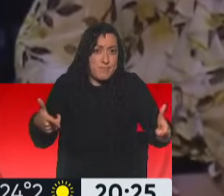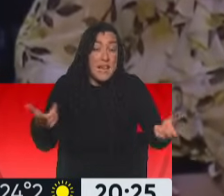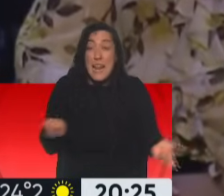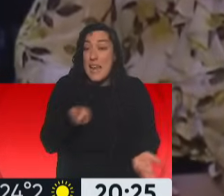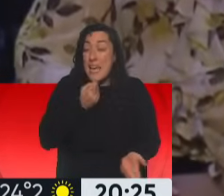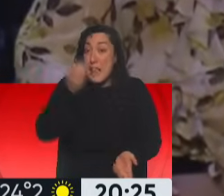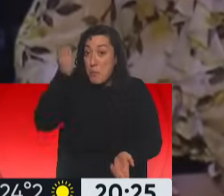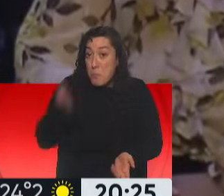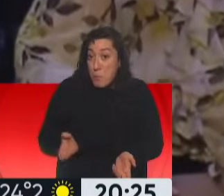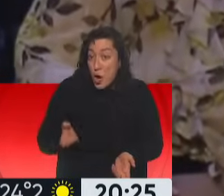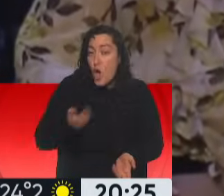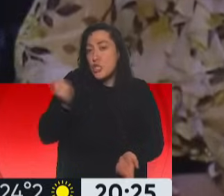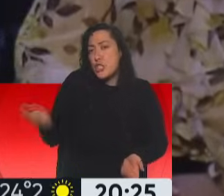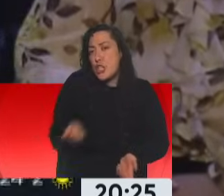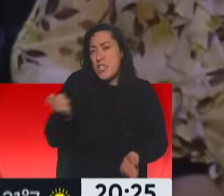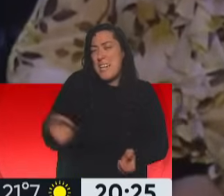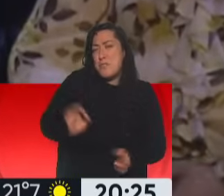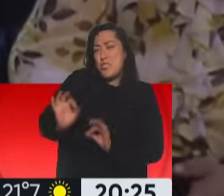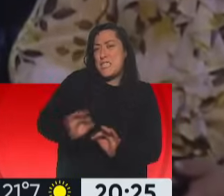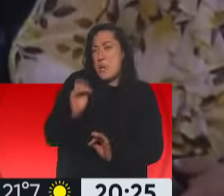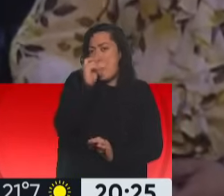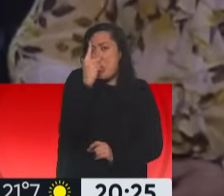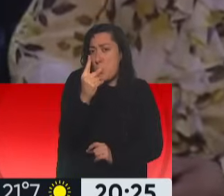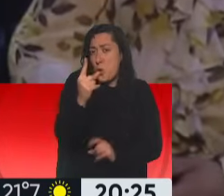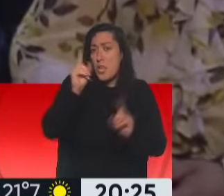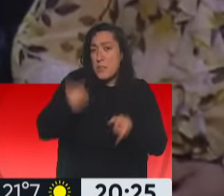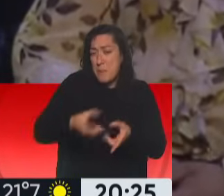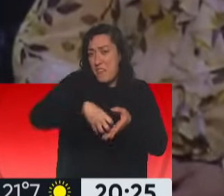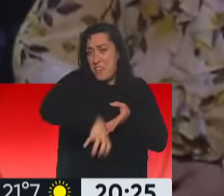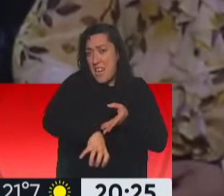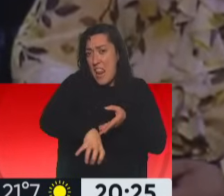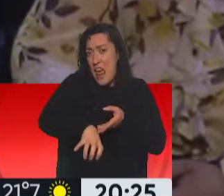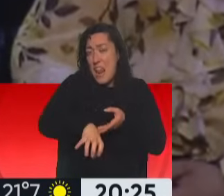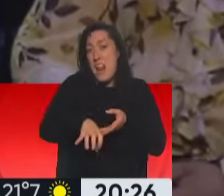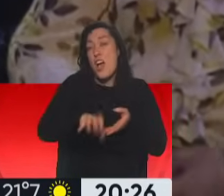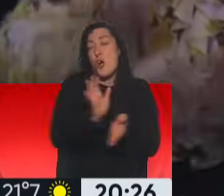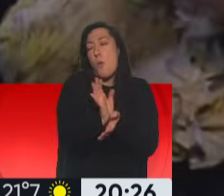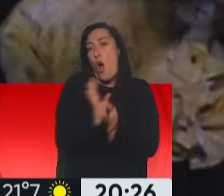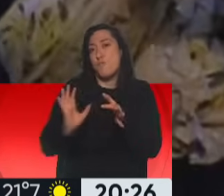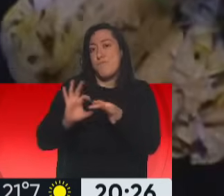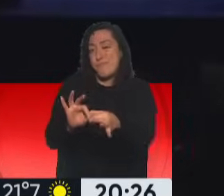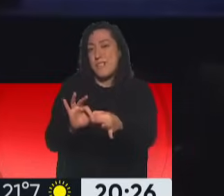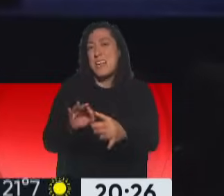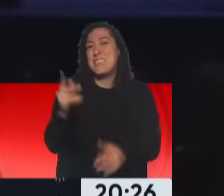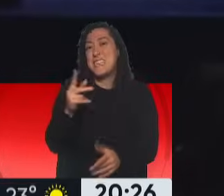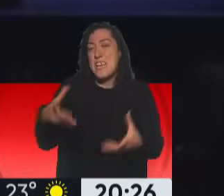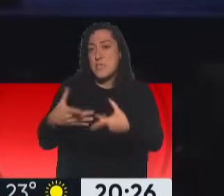ello es el socialismo del siglo XXI y la filial local, que es el kirchnerismo.